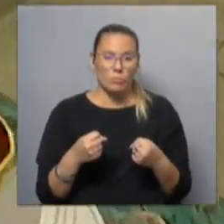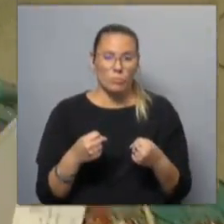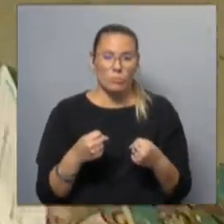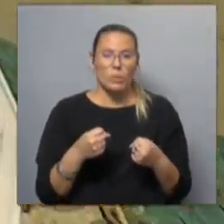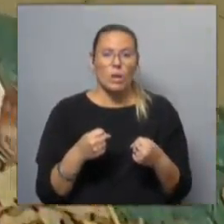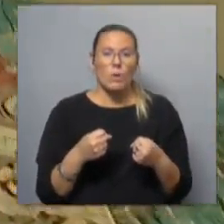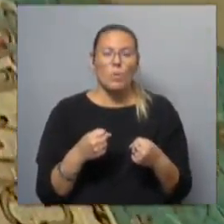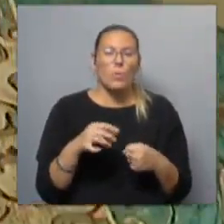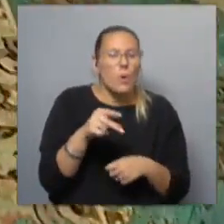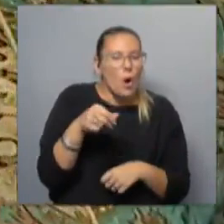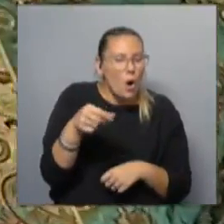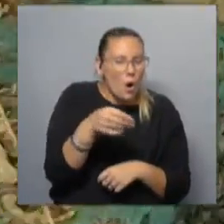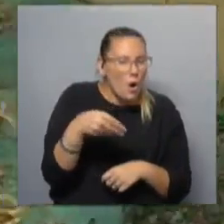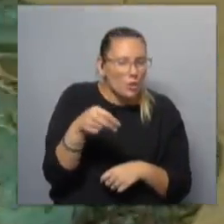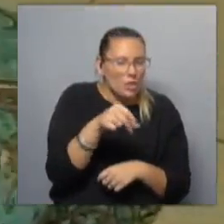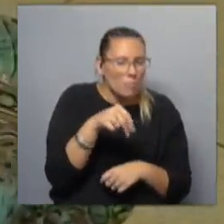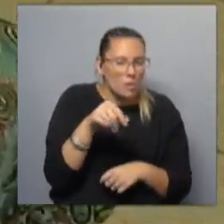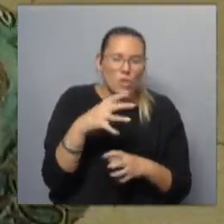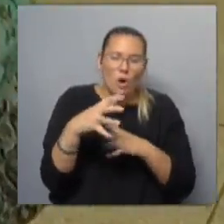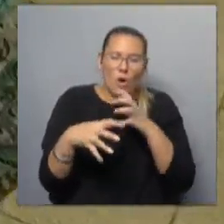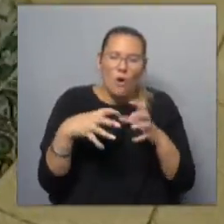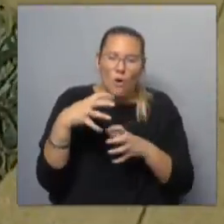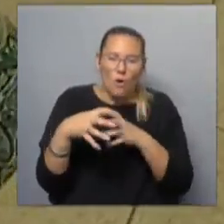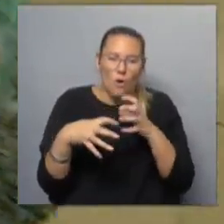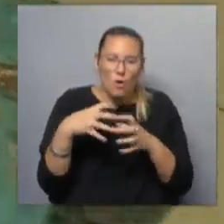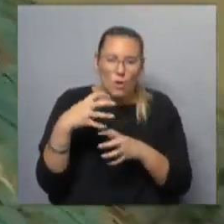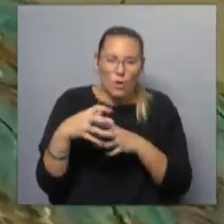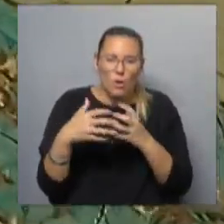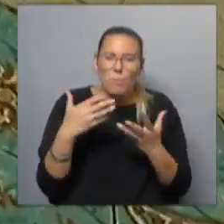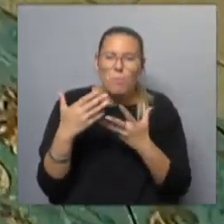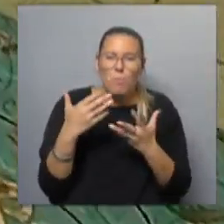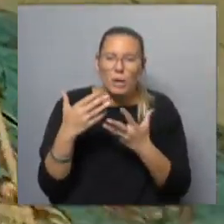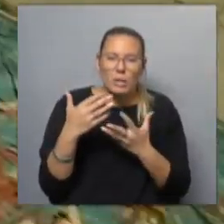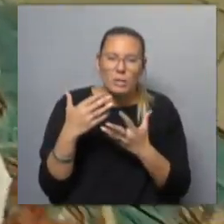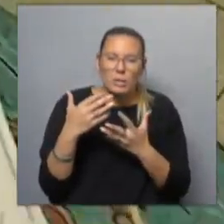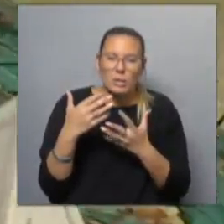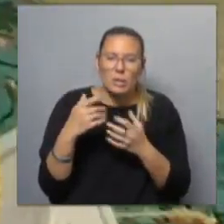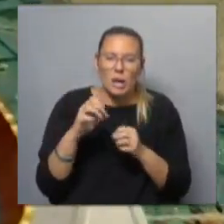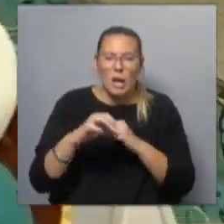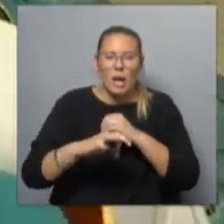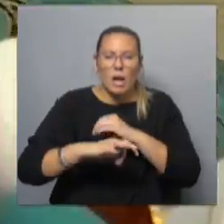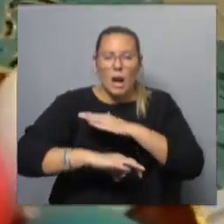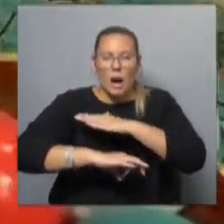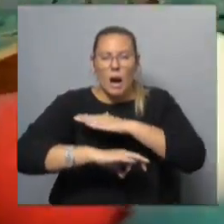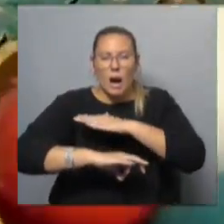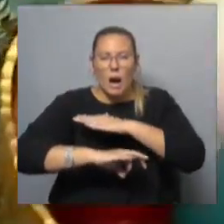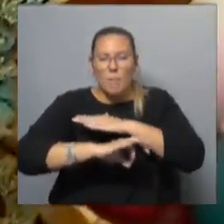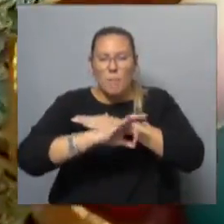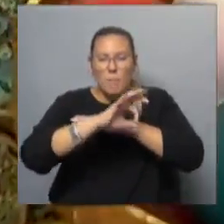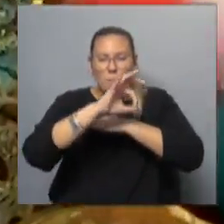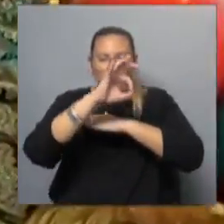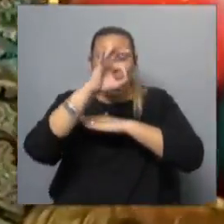Un condimento que por su color es un poco augurante de el amanecer. El